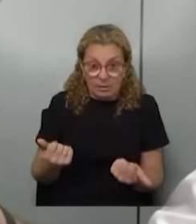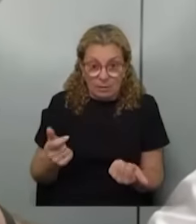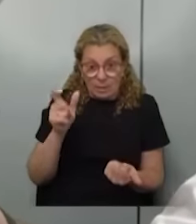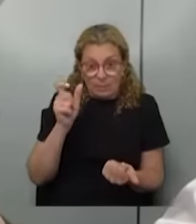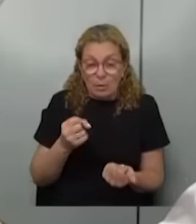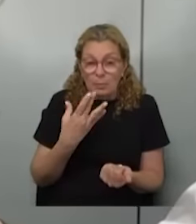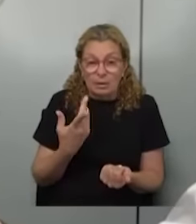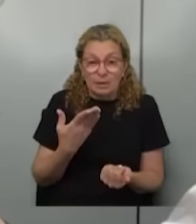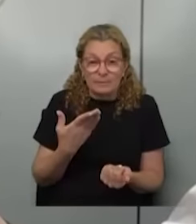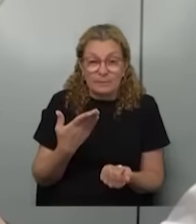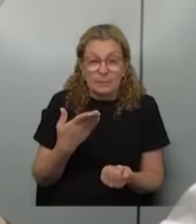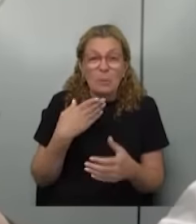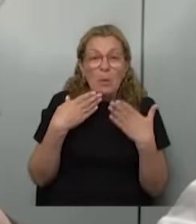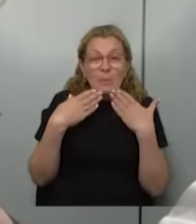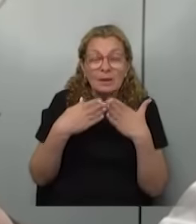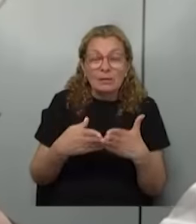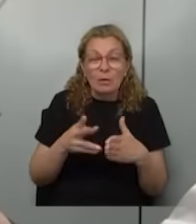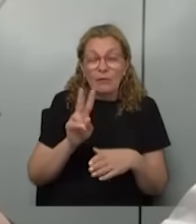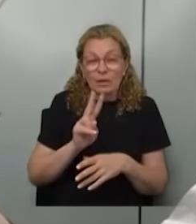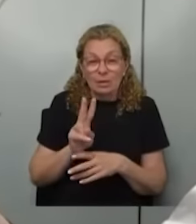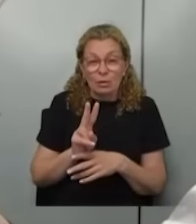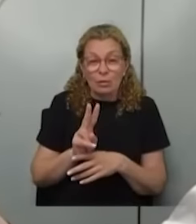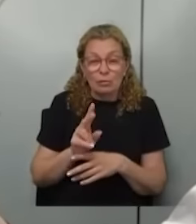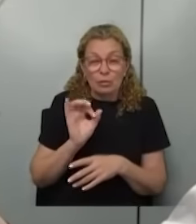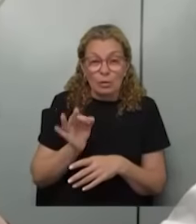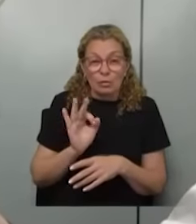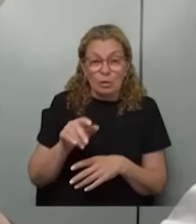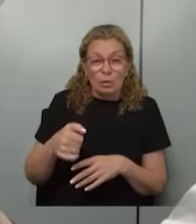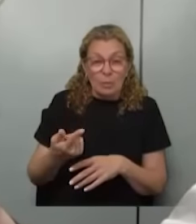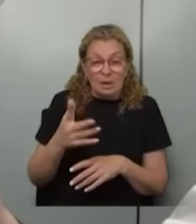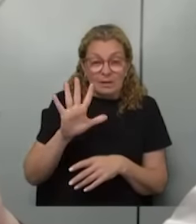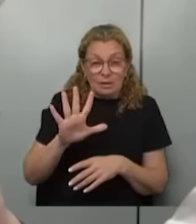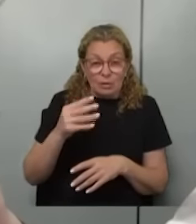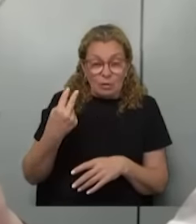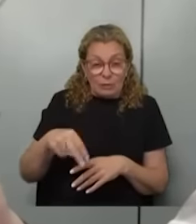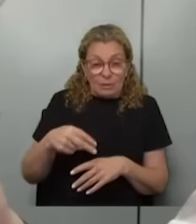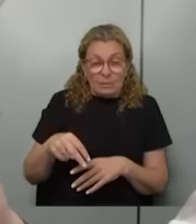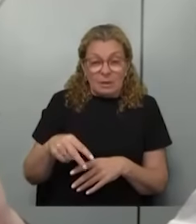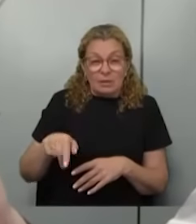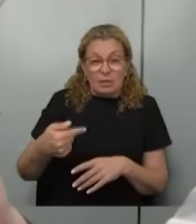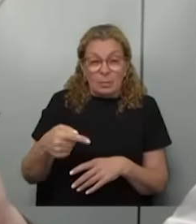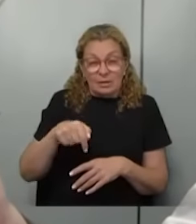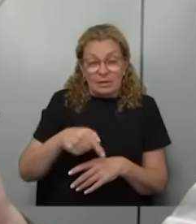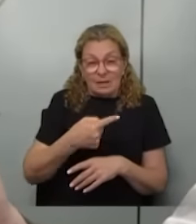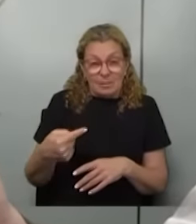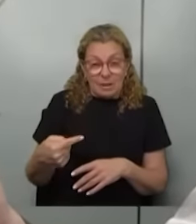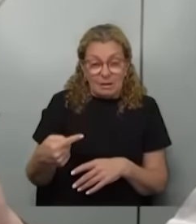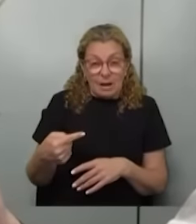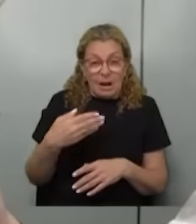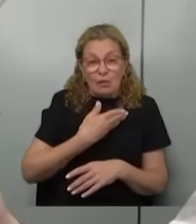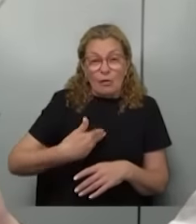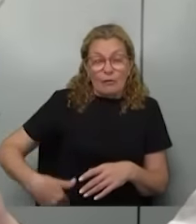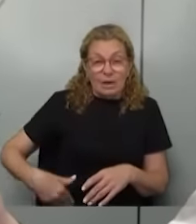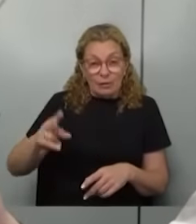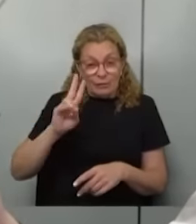porque hemos consultado el 22 de octubre después el 5 de noviembre después esta semana al gobierno de